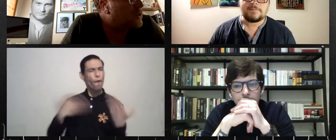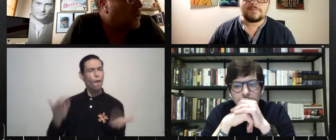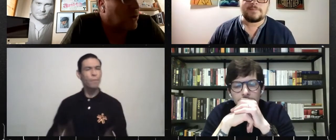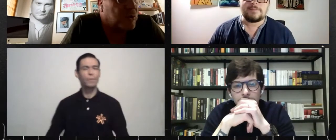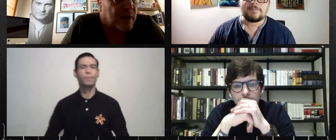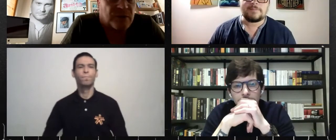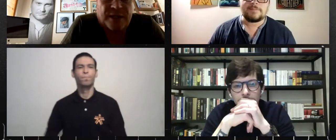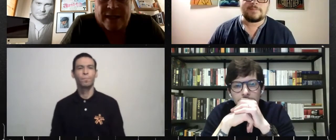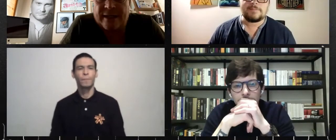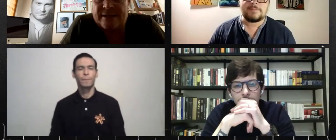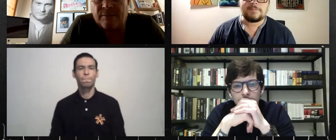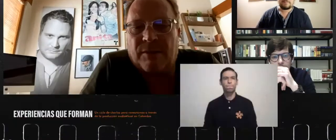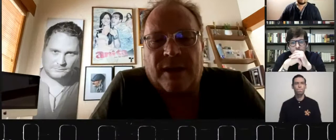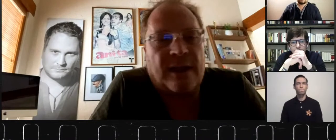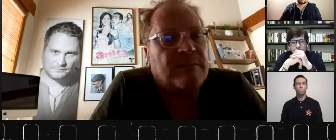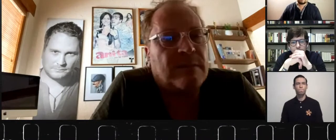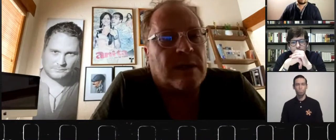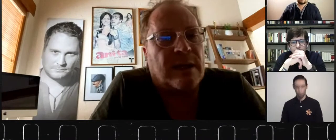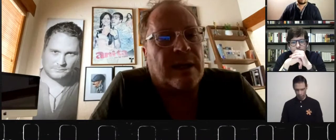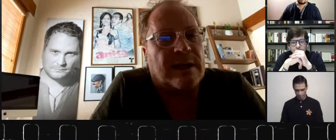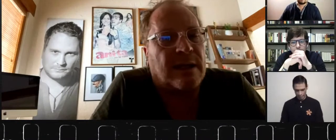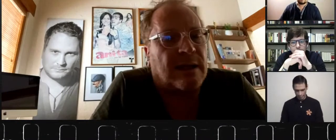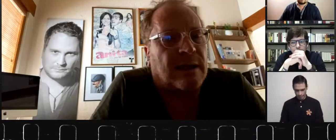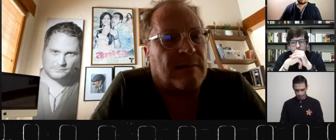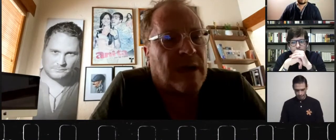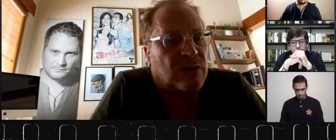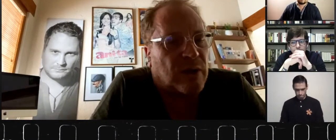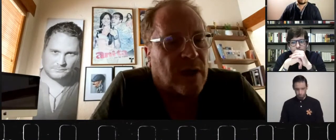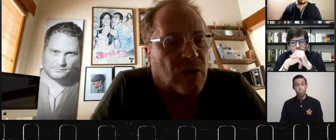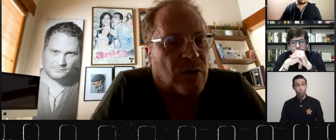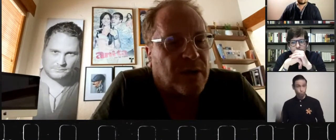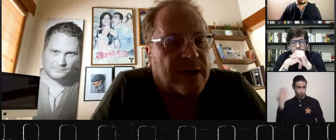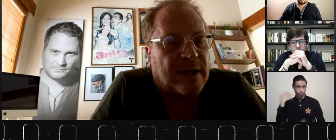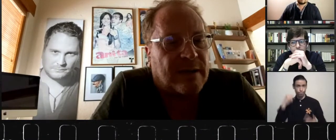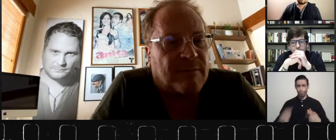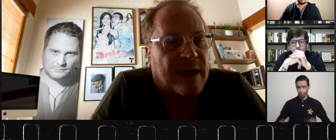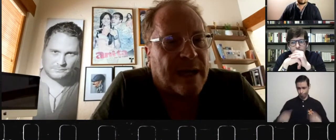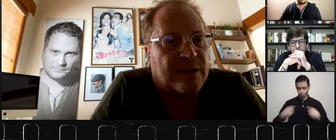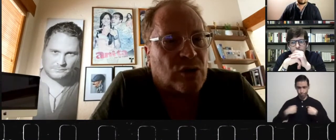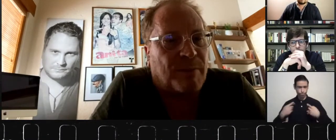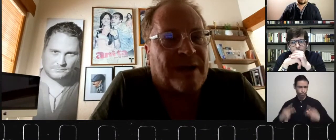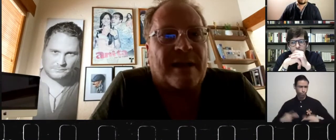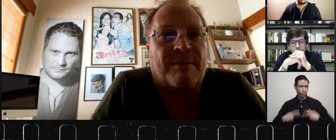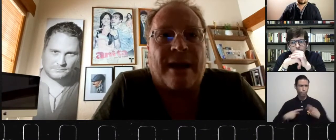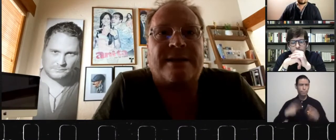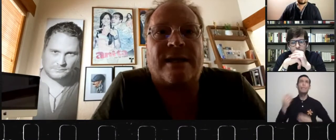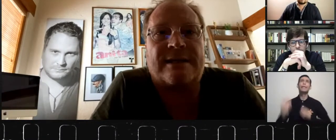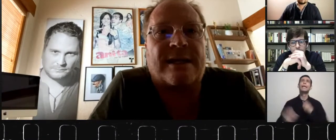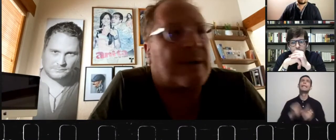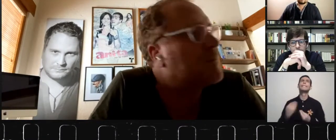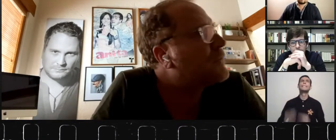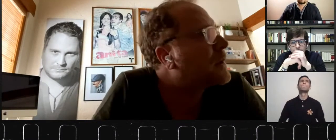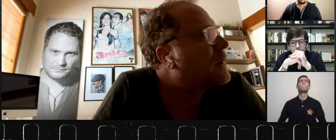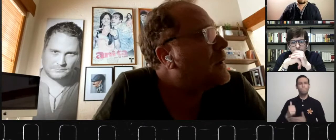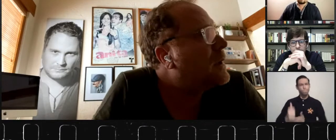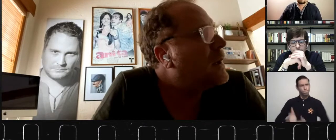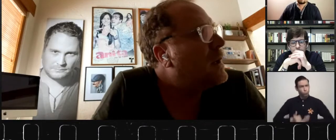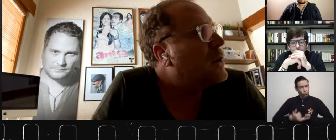Hermano, yo una cosa que hice en mi vida que me ha ayudado y me ha hecho aprender más es